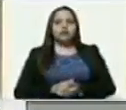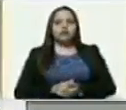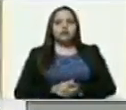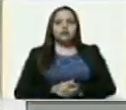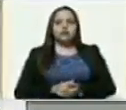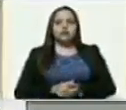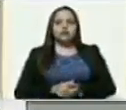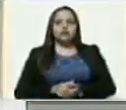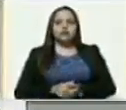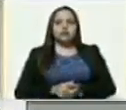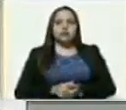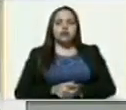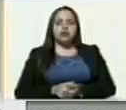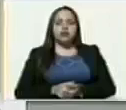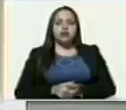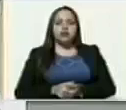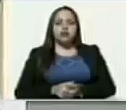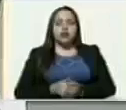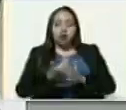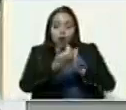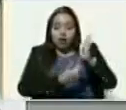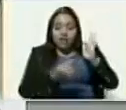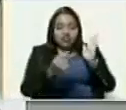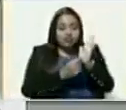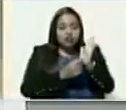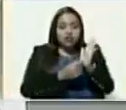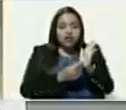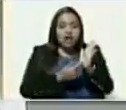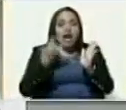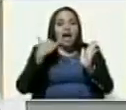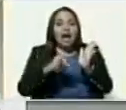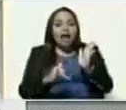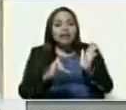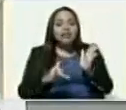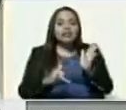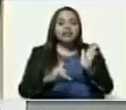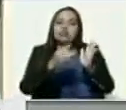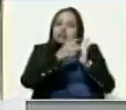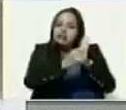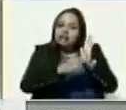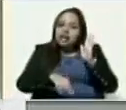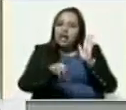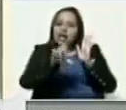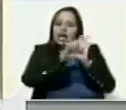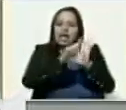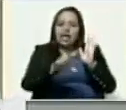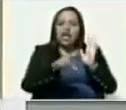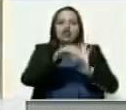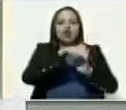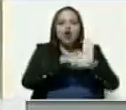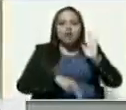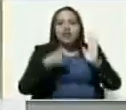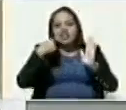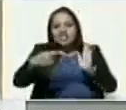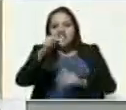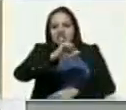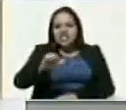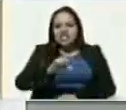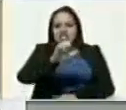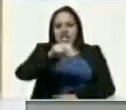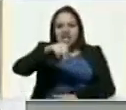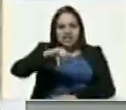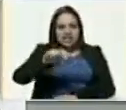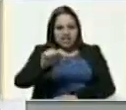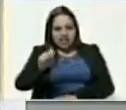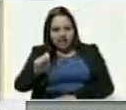de forma manual, con las facturas que cumplen con las prerrogativas que tiene establecido el CNA. Y por